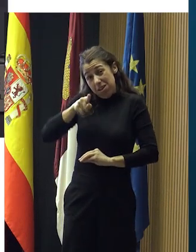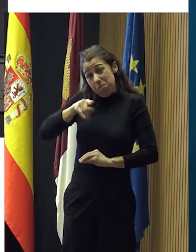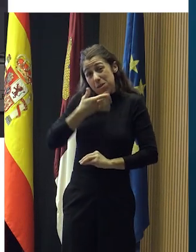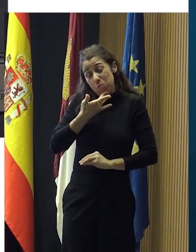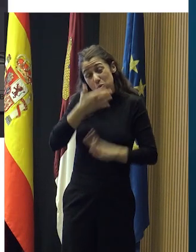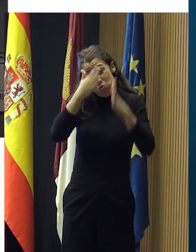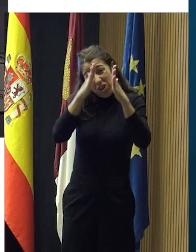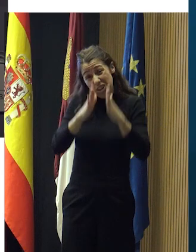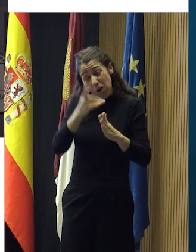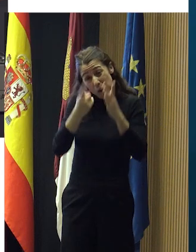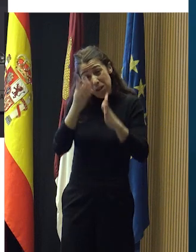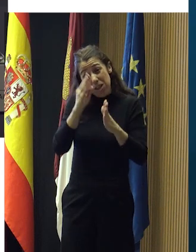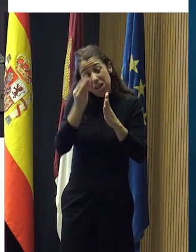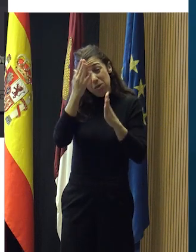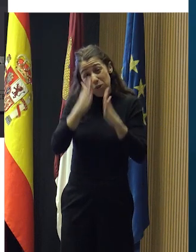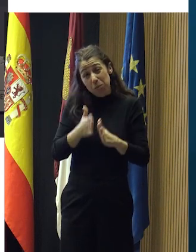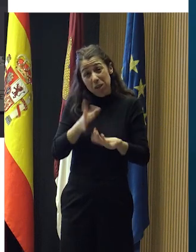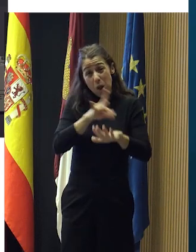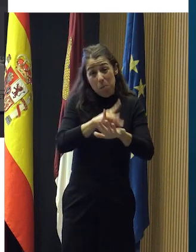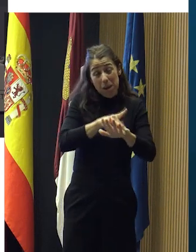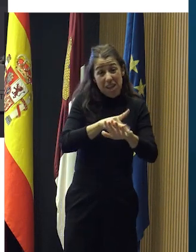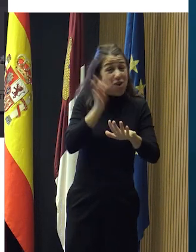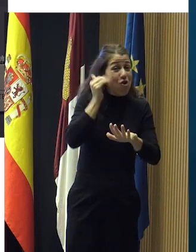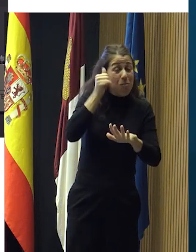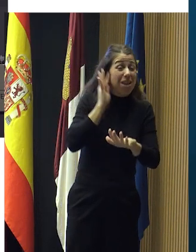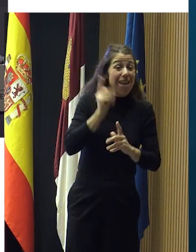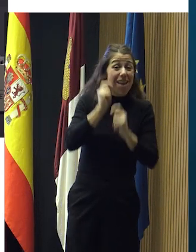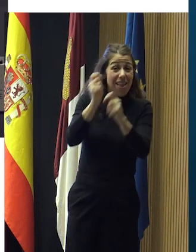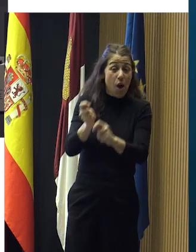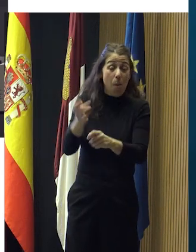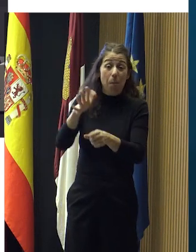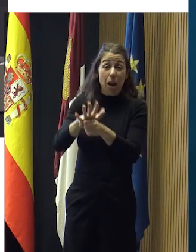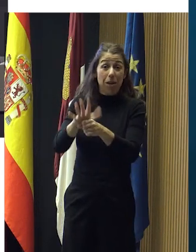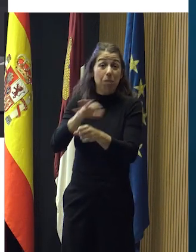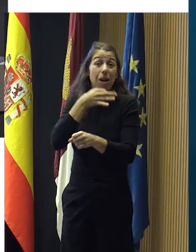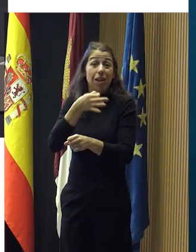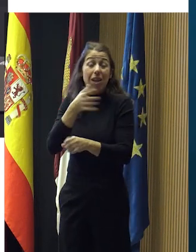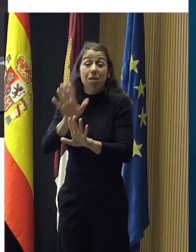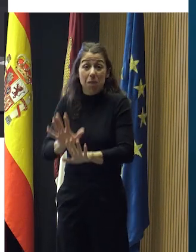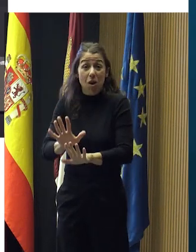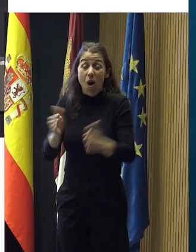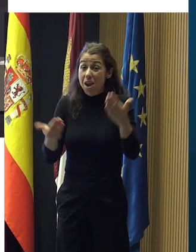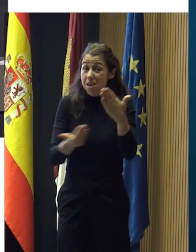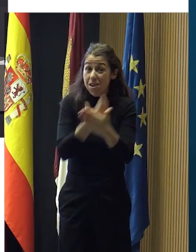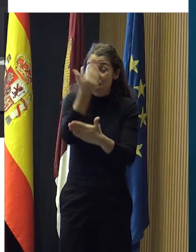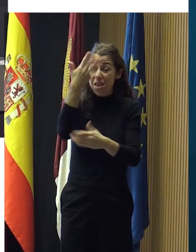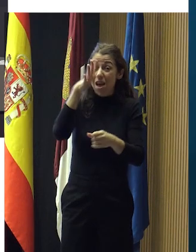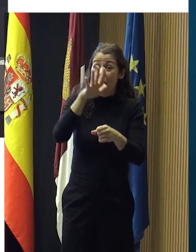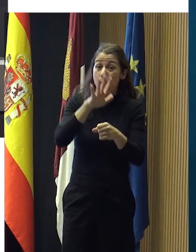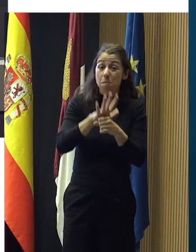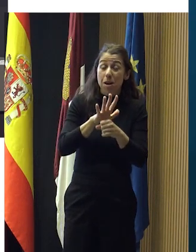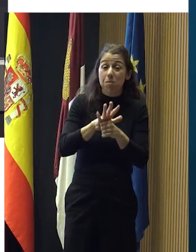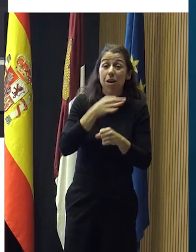vas a tener un tratamiento que te ha pautado el médico o la médica para el martes por la tarde, y el martes por la tarde es el cumpleaños de tu